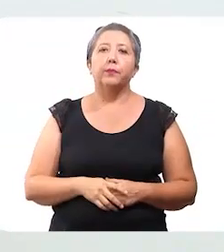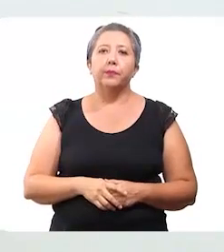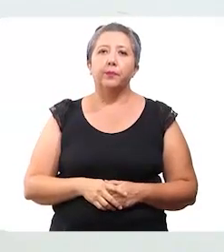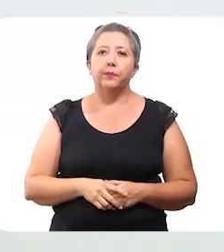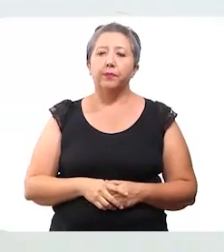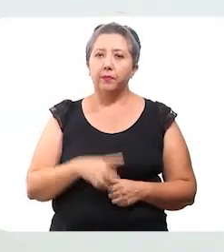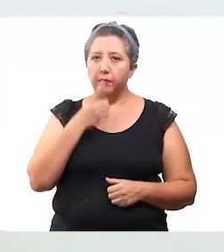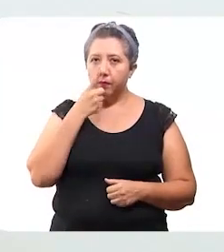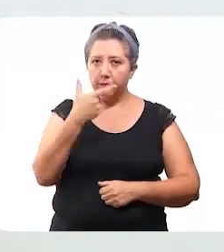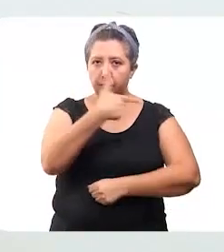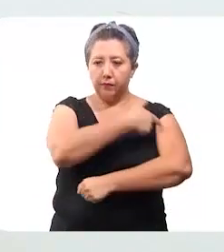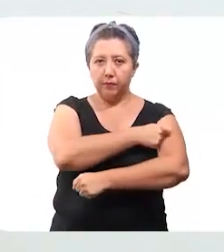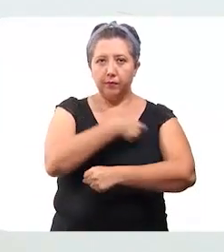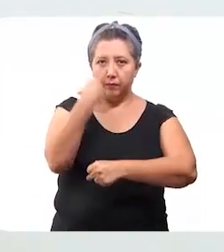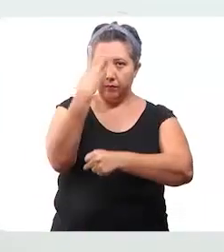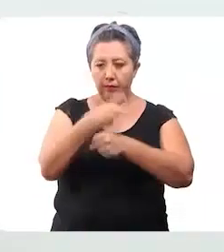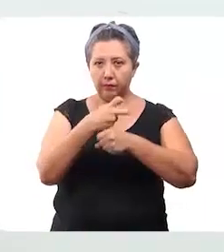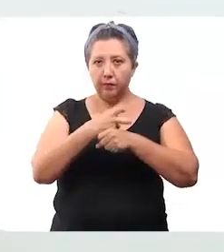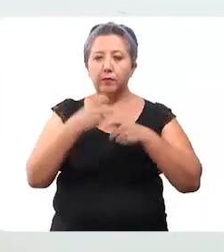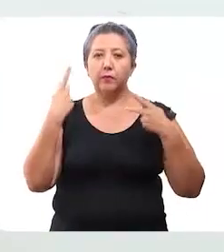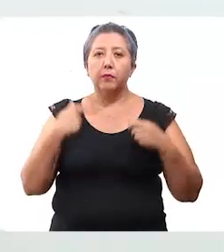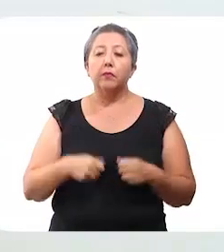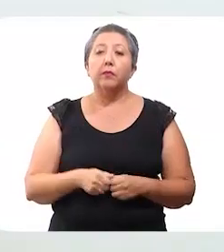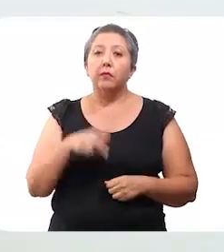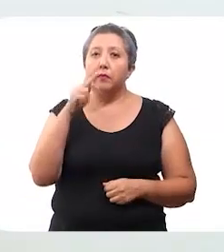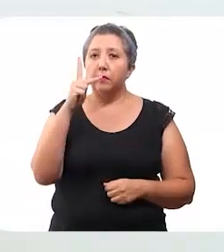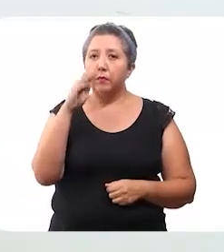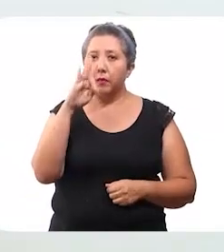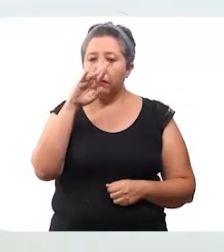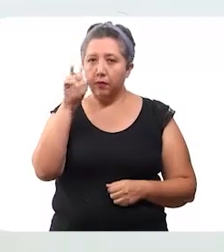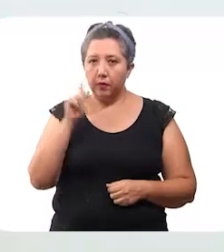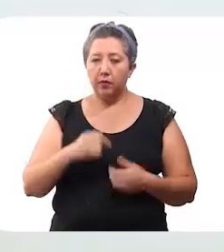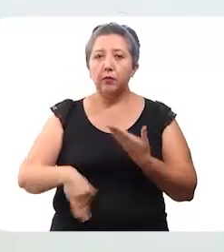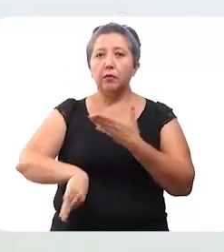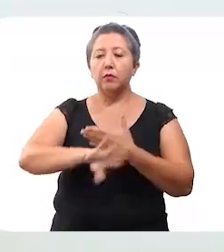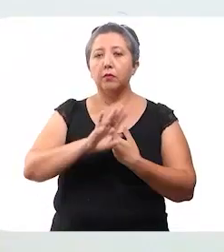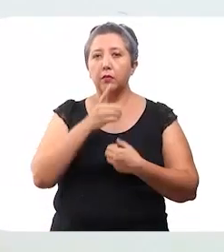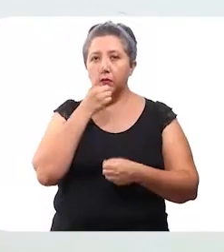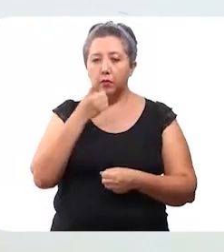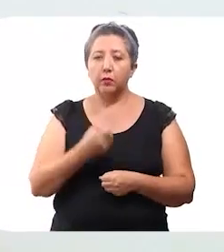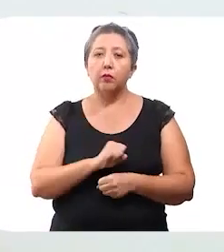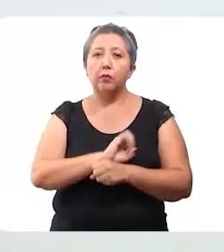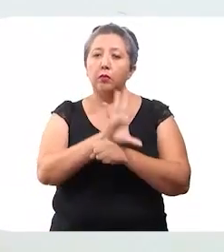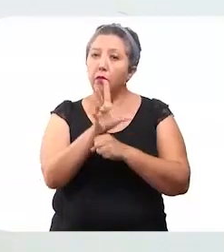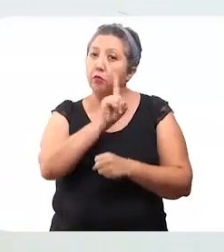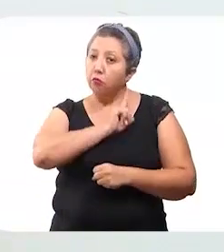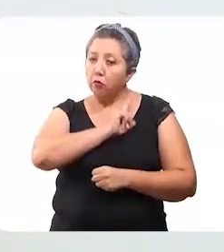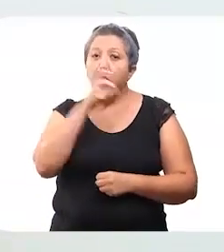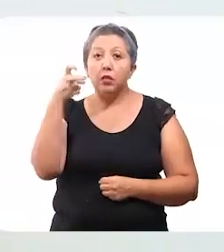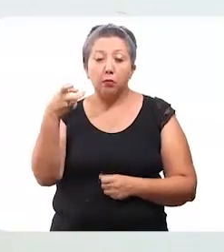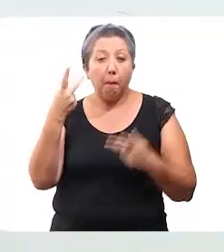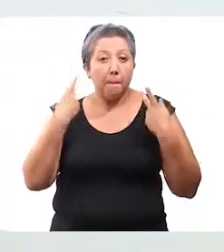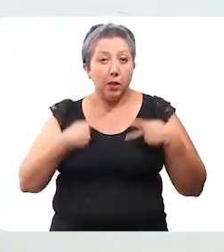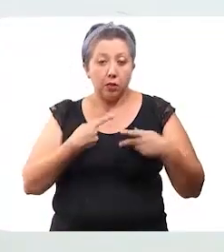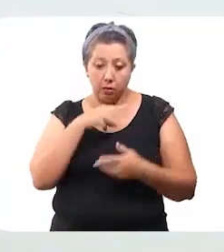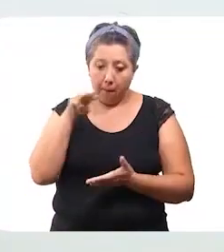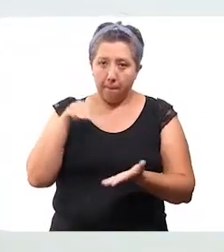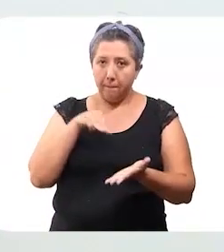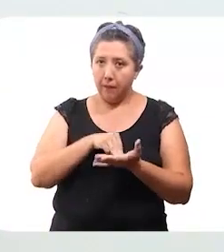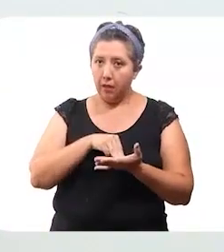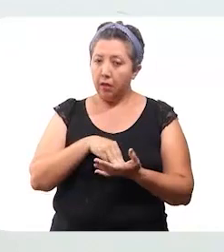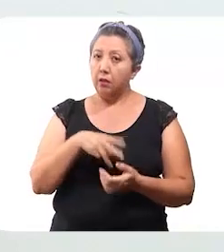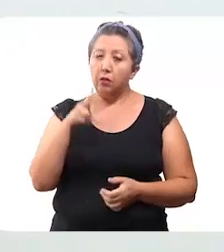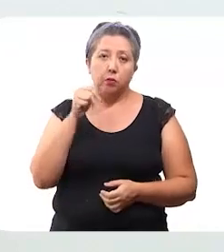Siglo XXI la aplicación de la segunda dosis de la vacuna Pfizer contra el coronavirus. Únicamente para aquellas personas de Mérida que se